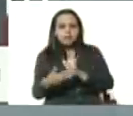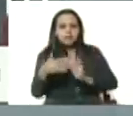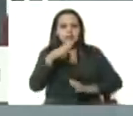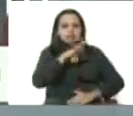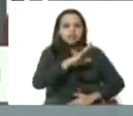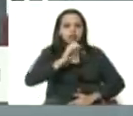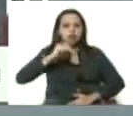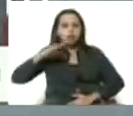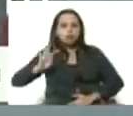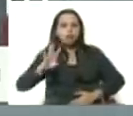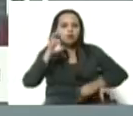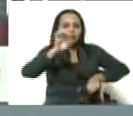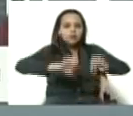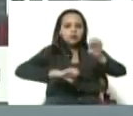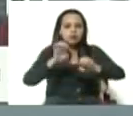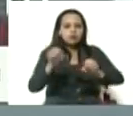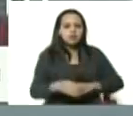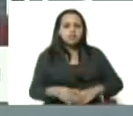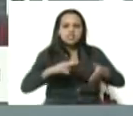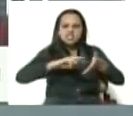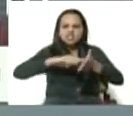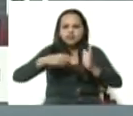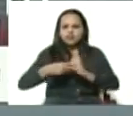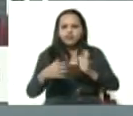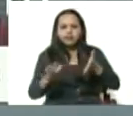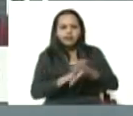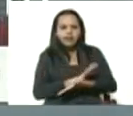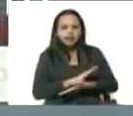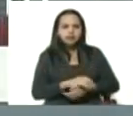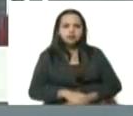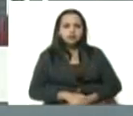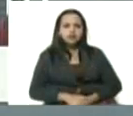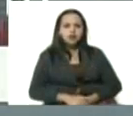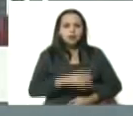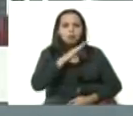1.377.504 pruebas, lo cual nos da y representa